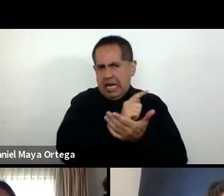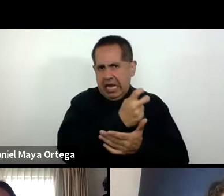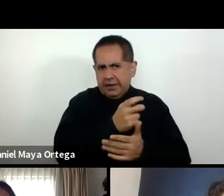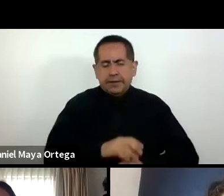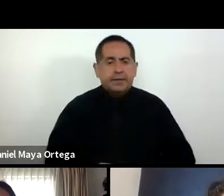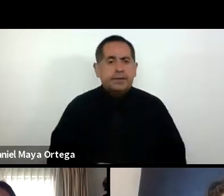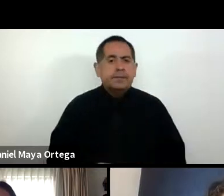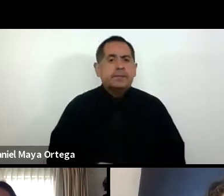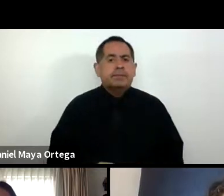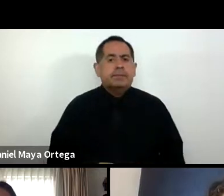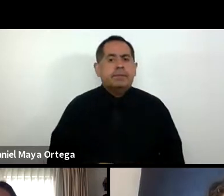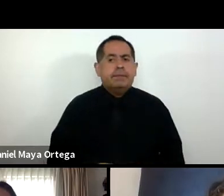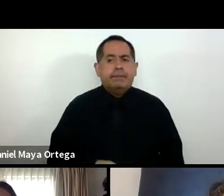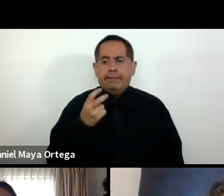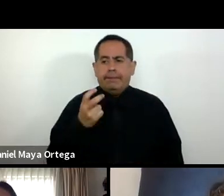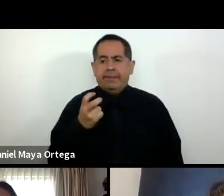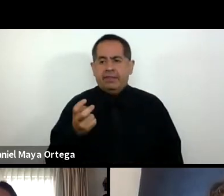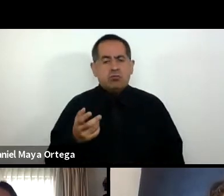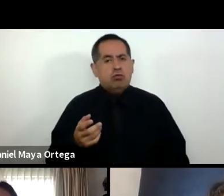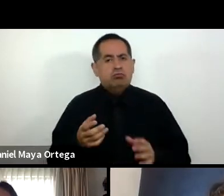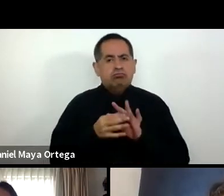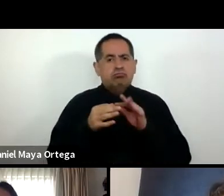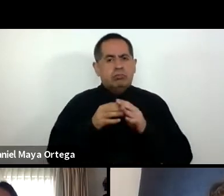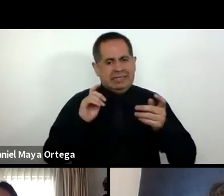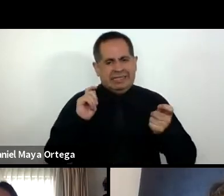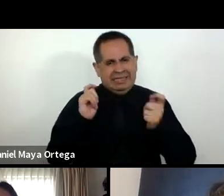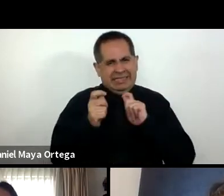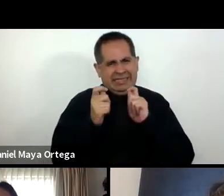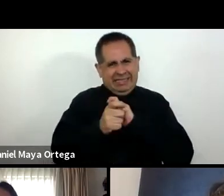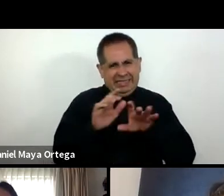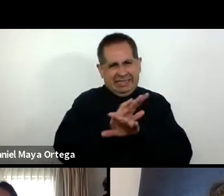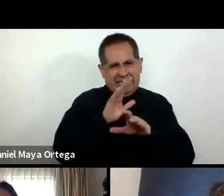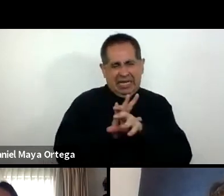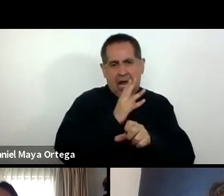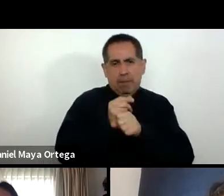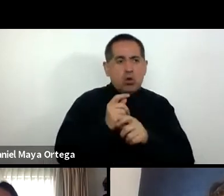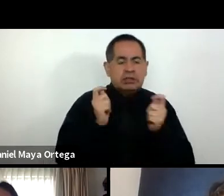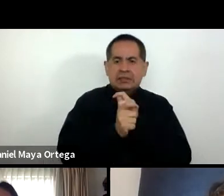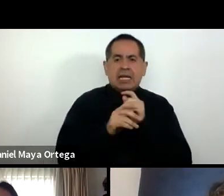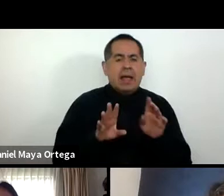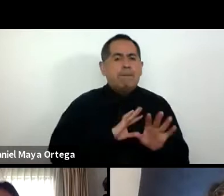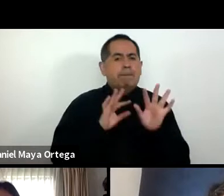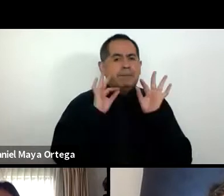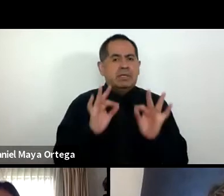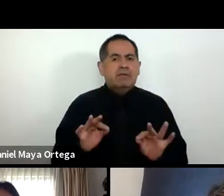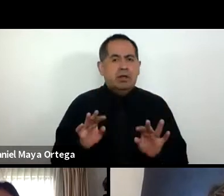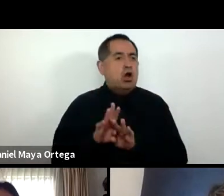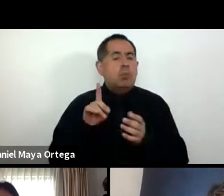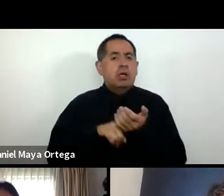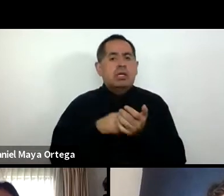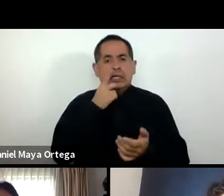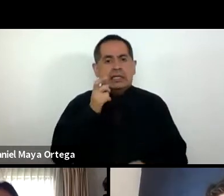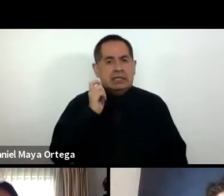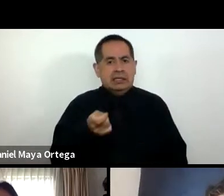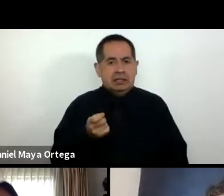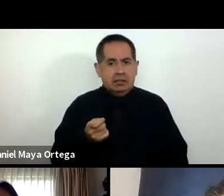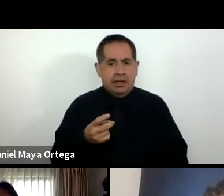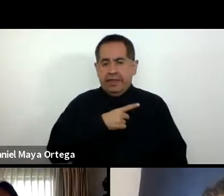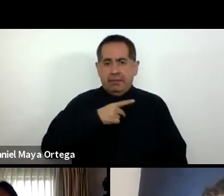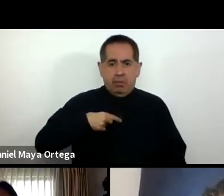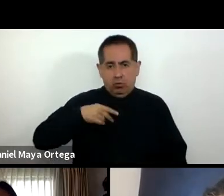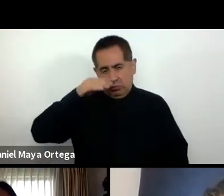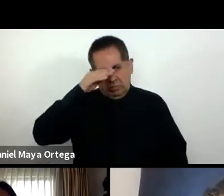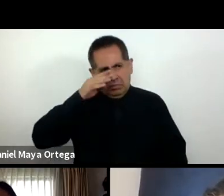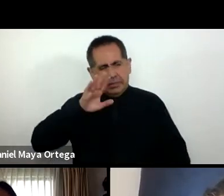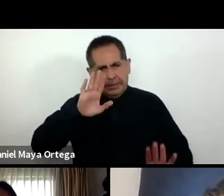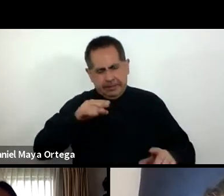esto, llegar a unos ajustes de manera específica, como lo dice bien, tenemos que